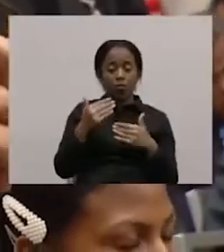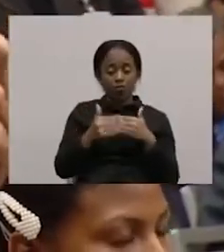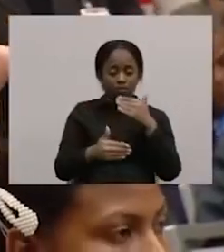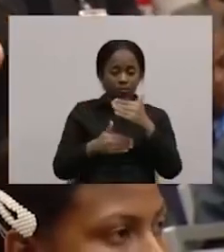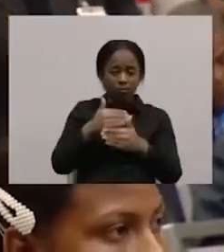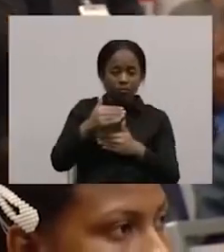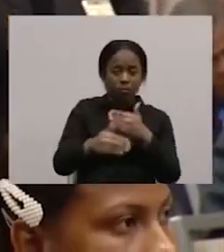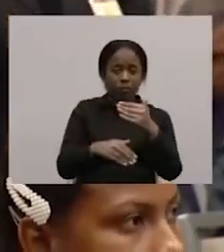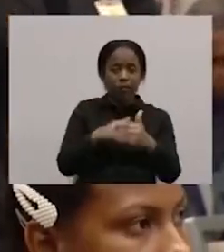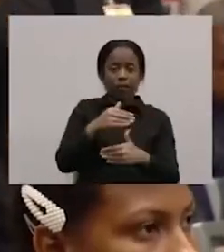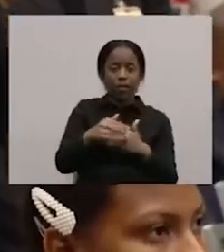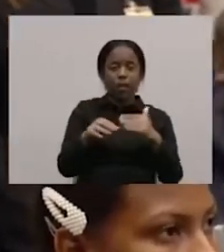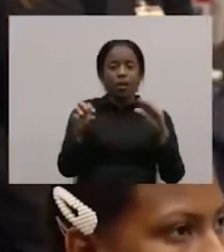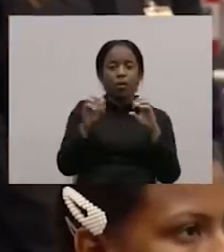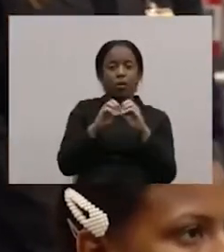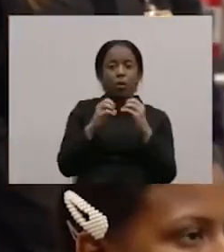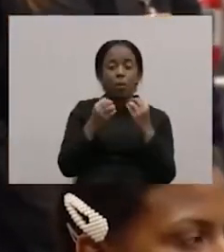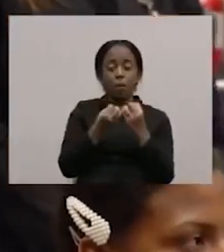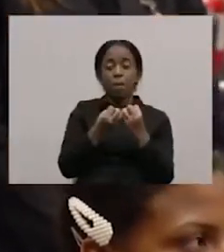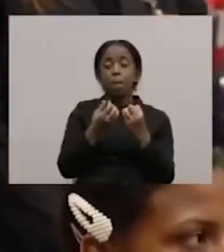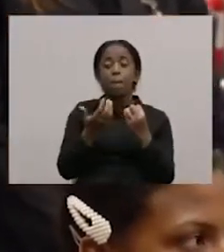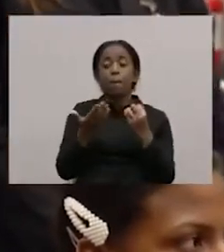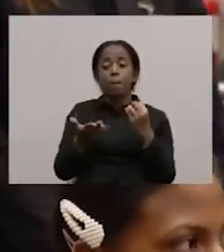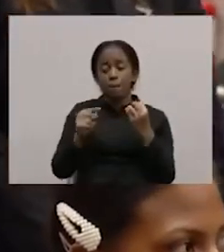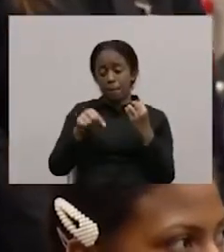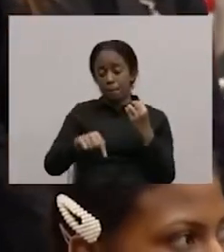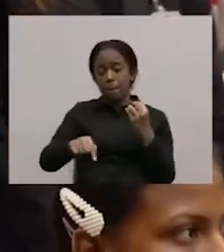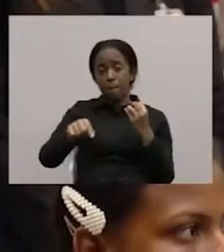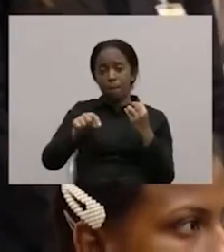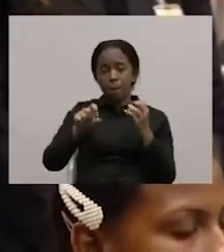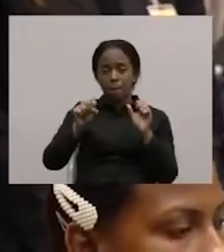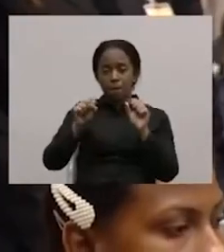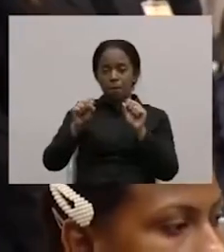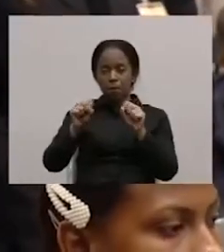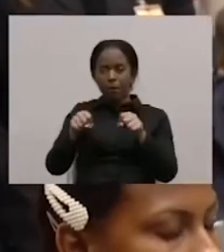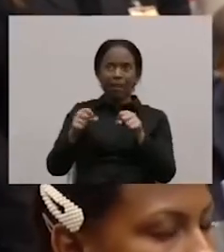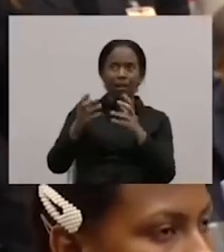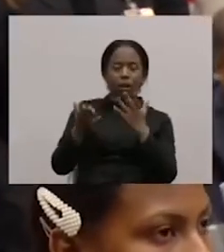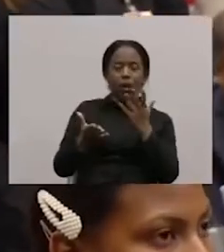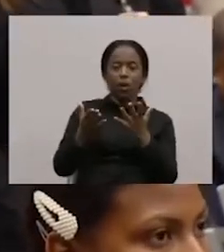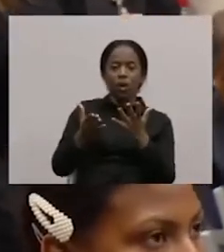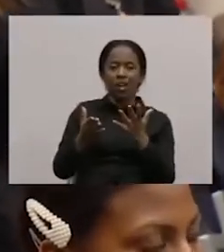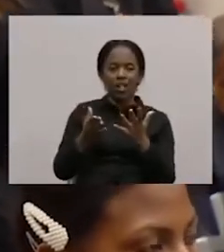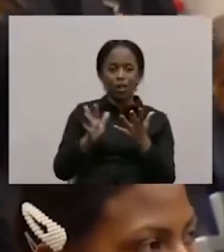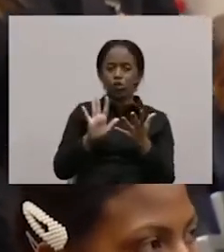colegio posible, no hacia el colegio ideal.